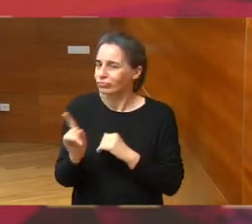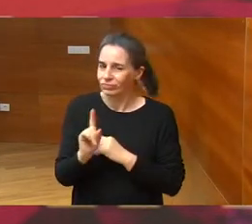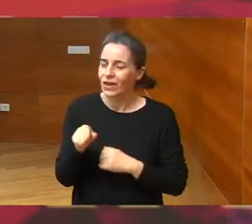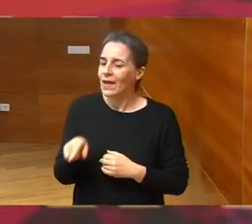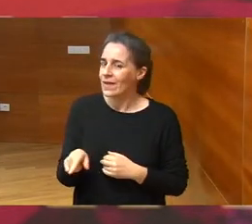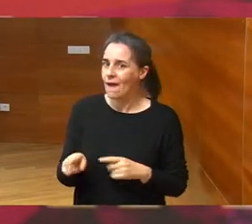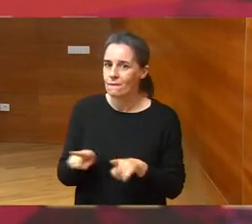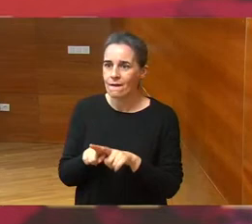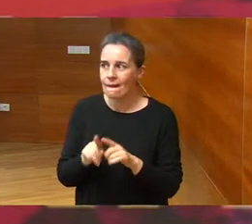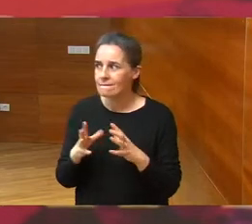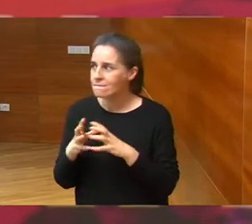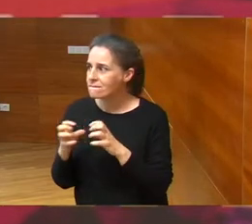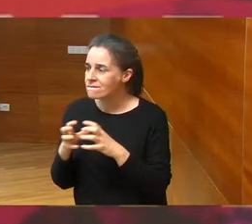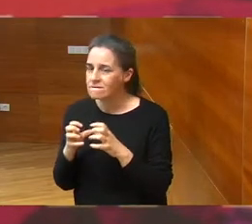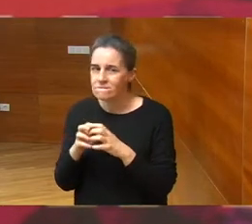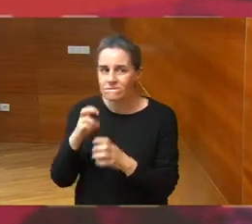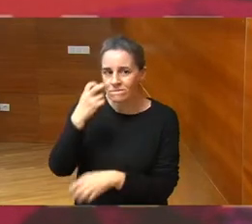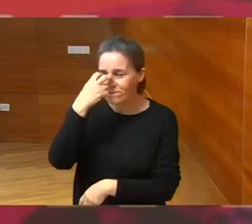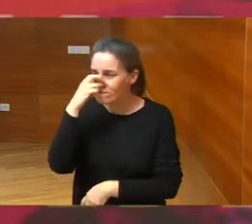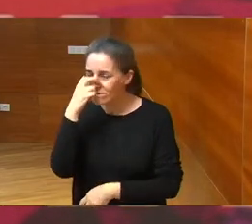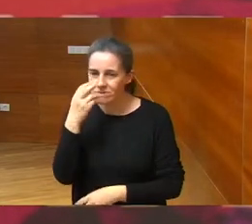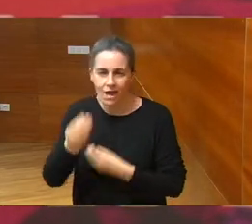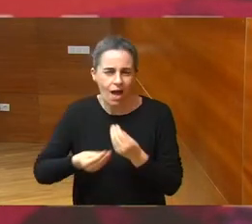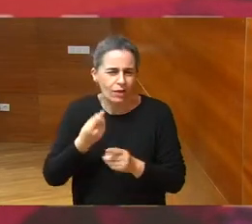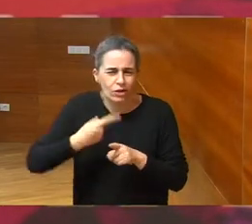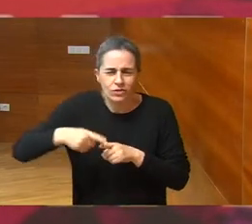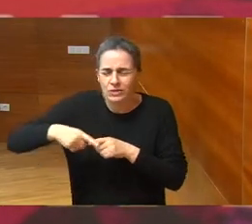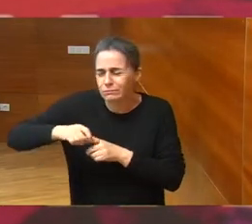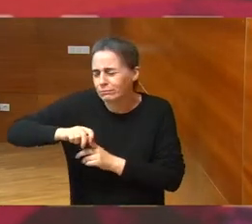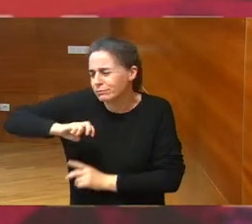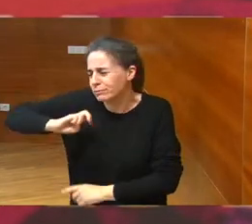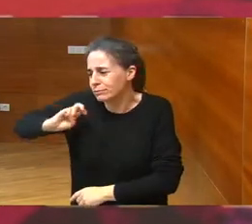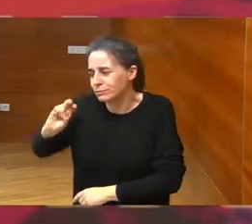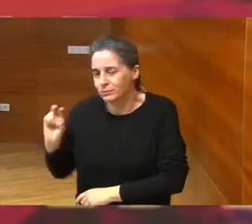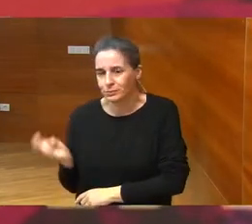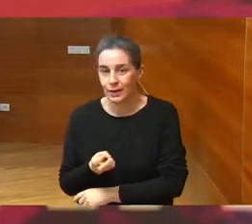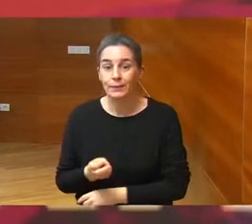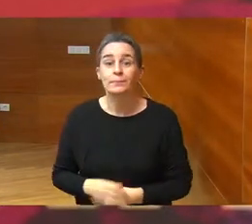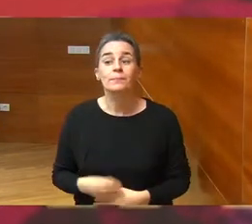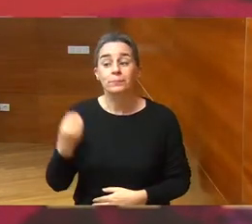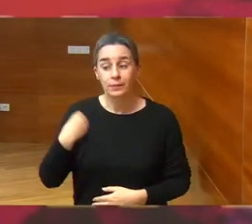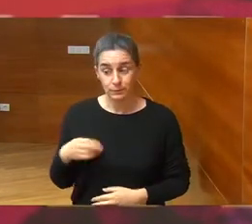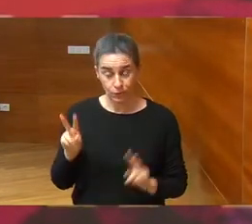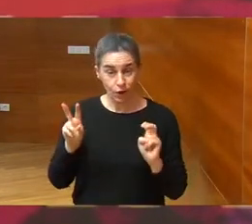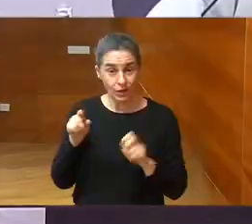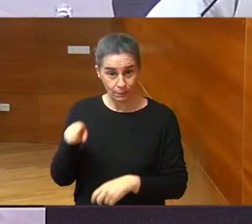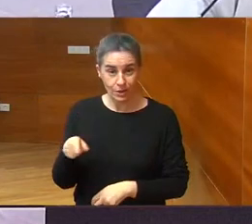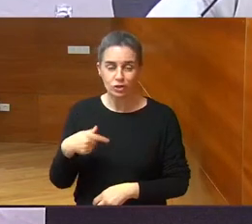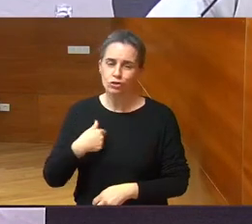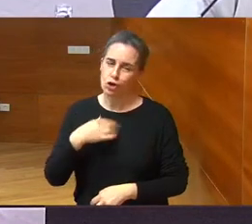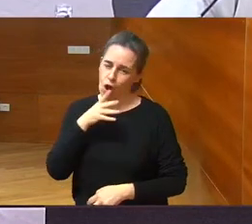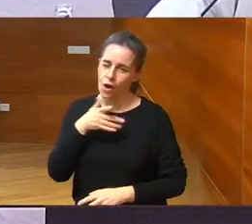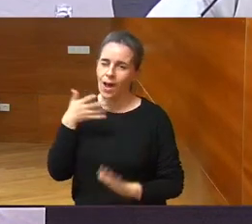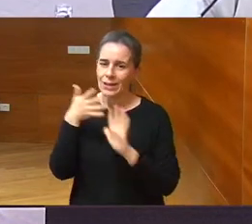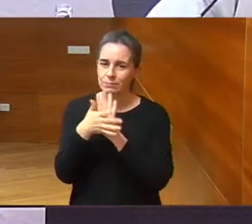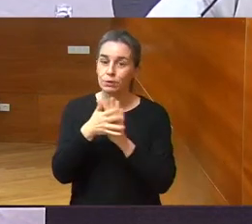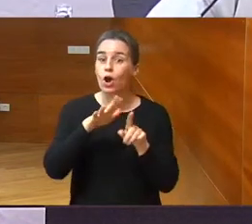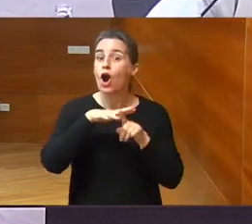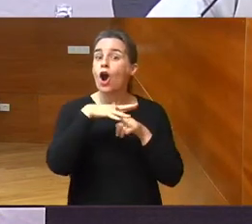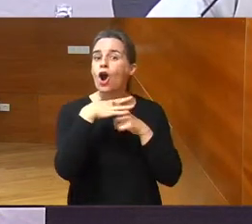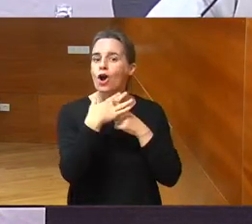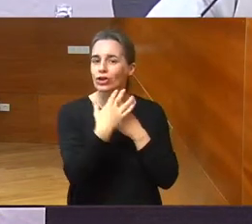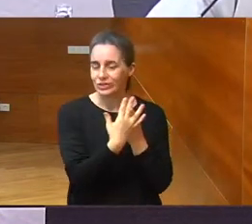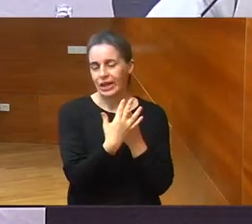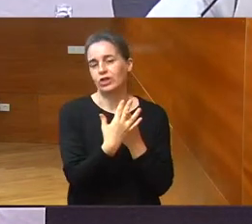hay que facía facía boytas causas con respecto a eso voy a contextualizar brevemente o